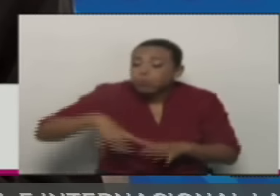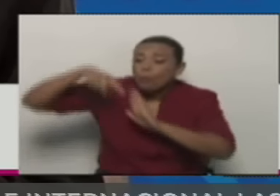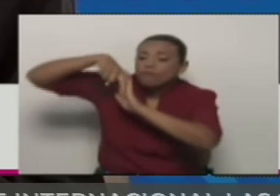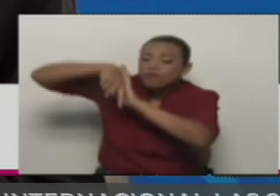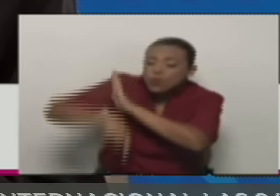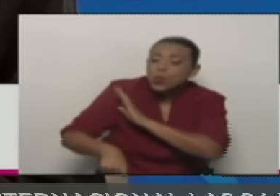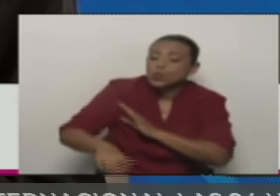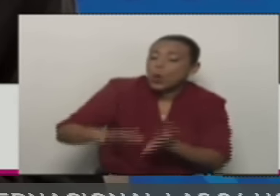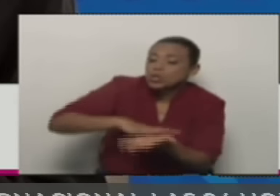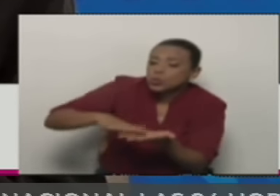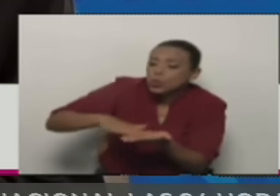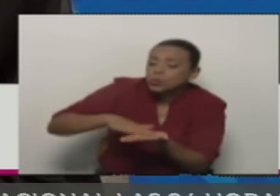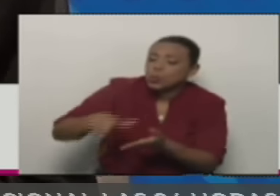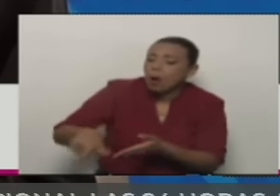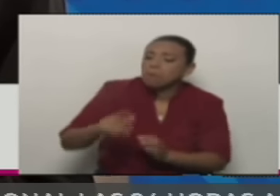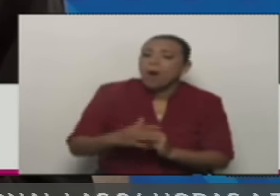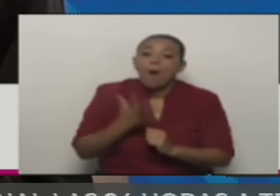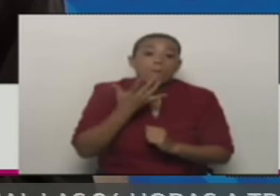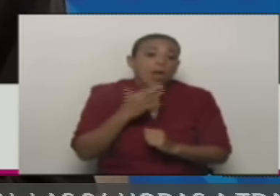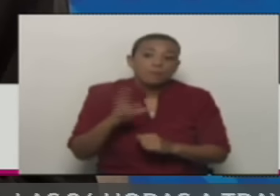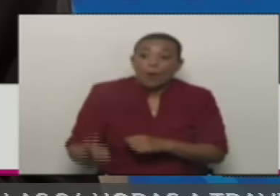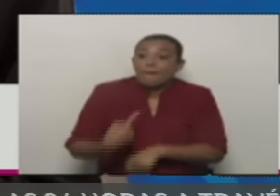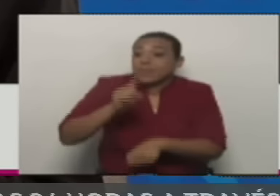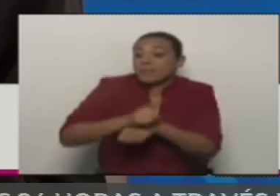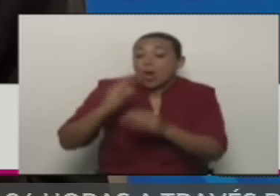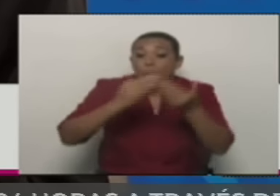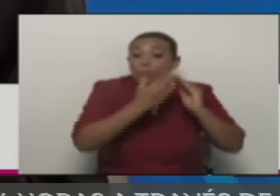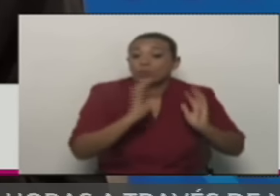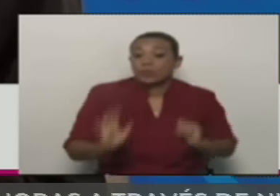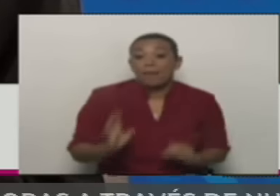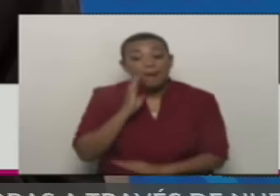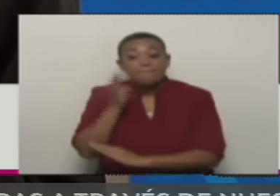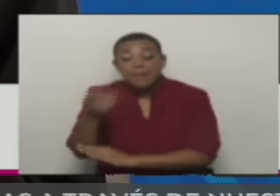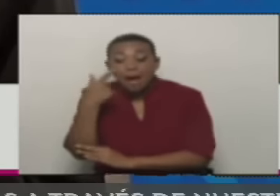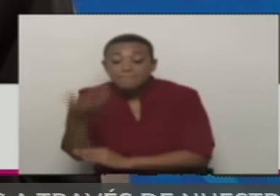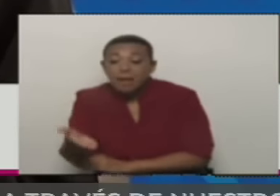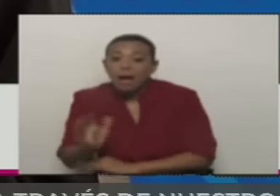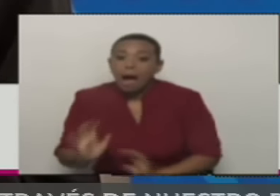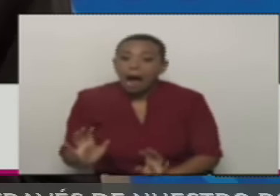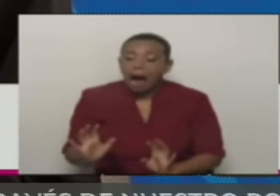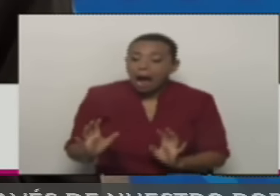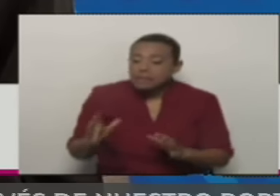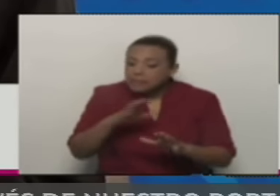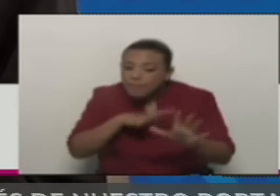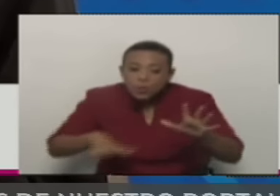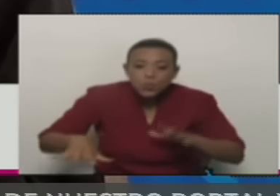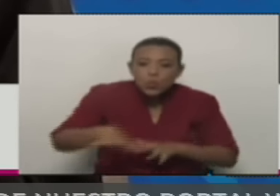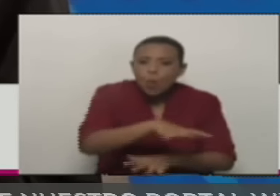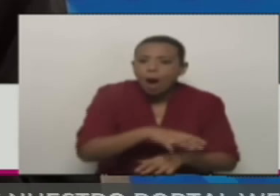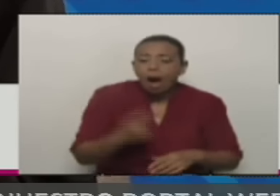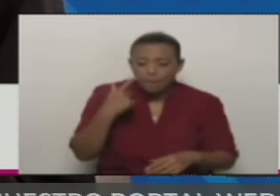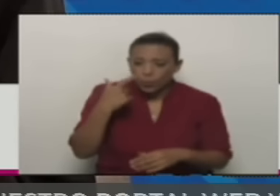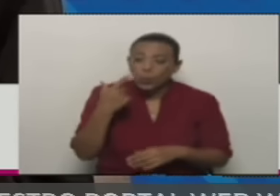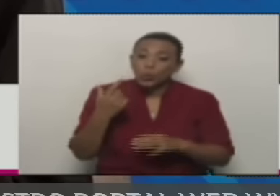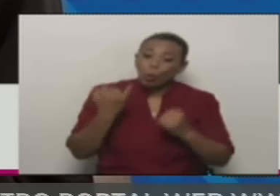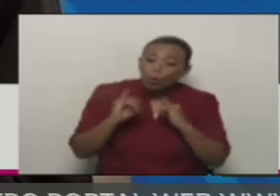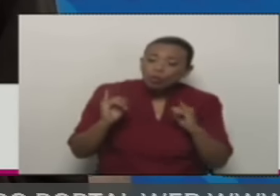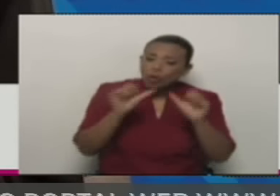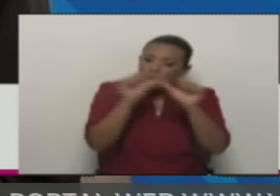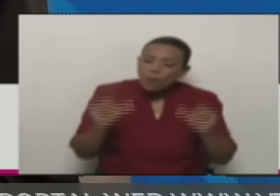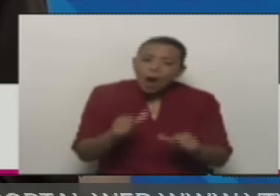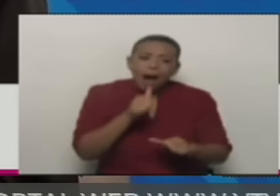hay que resolver, que hay que atender. Ese es el problema fundamental de una comunidad. Cuando vamos probablemente a nivel del circuito comunal, puede haber un sistema completo de